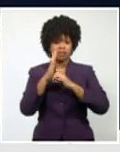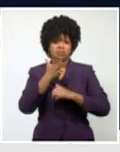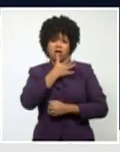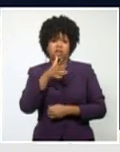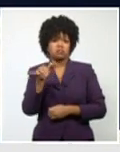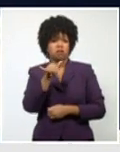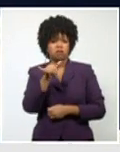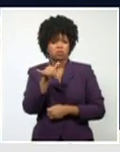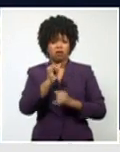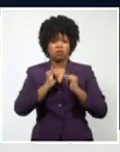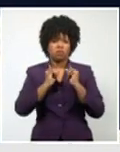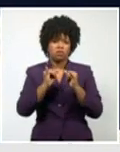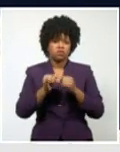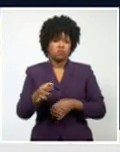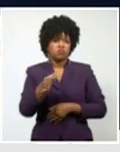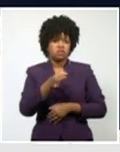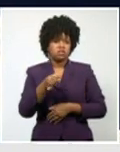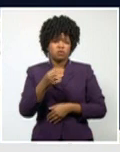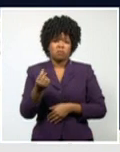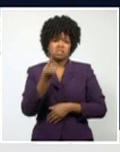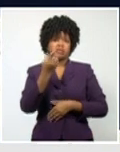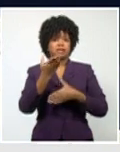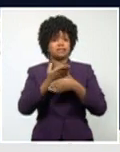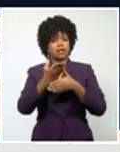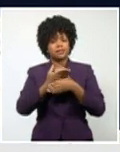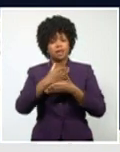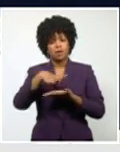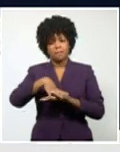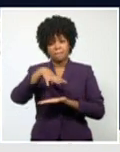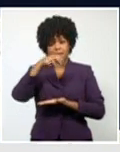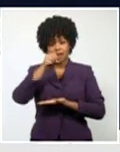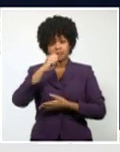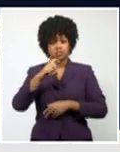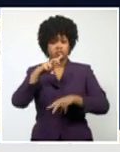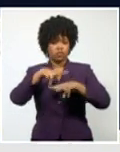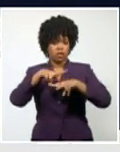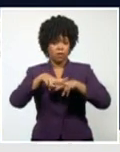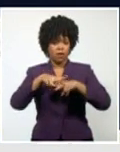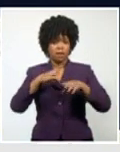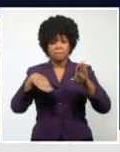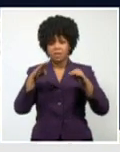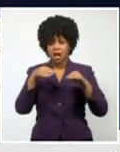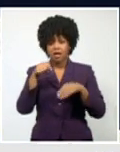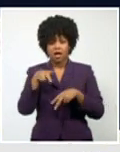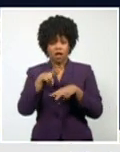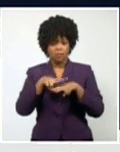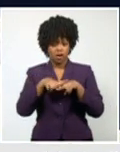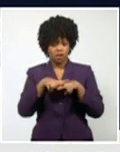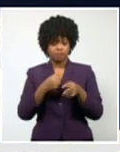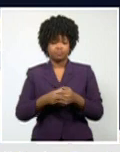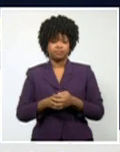fundamentalmente los municipios de Santiago, Plaza, Centro Habana y Playa en La Habana. El